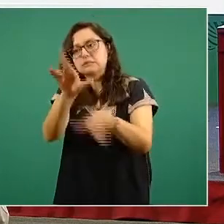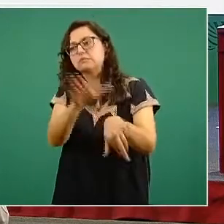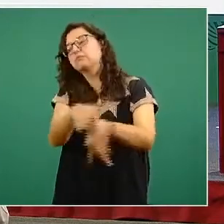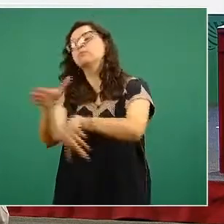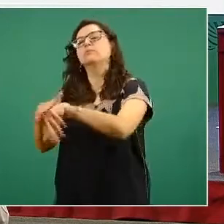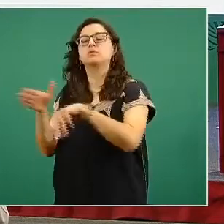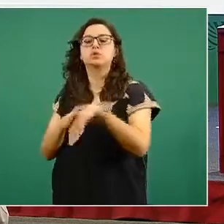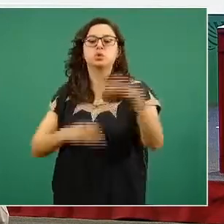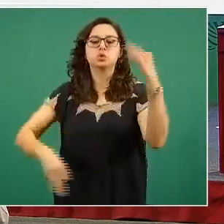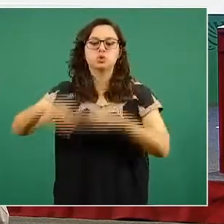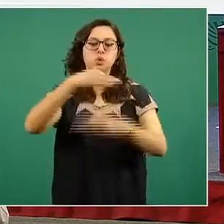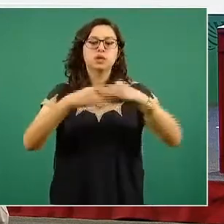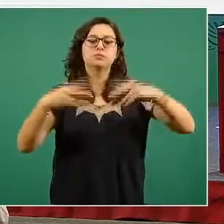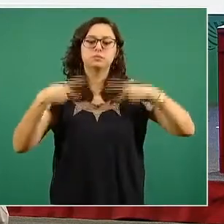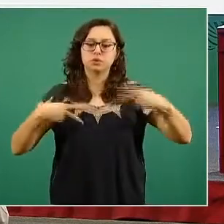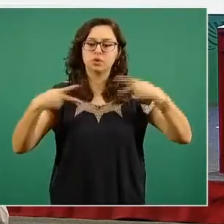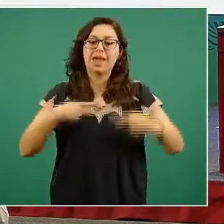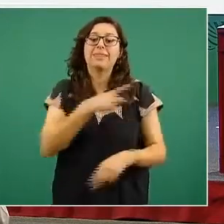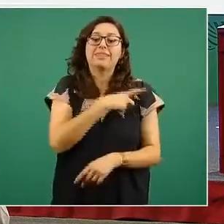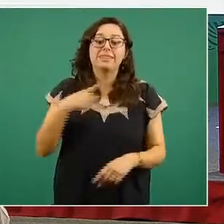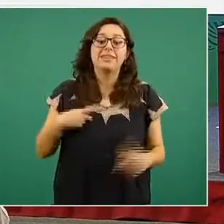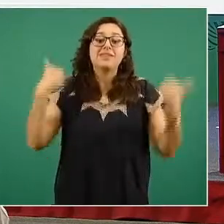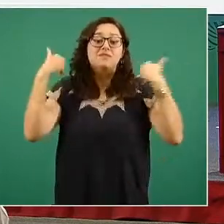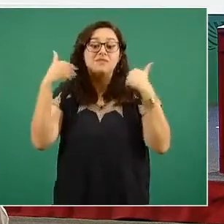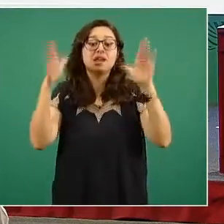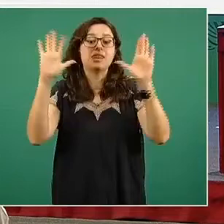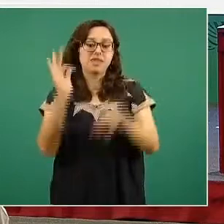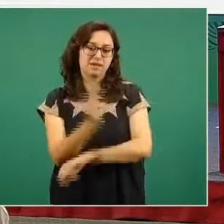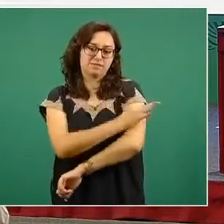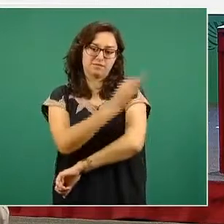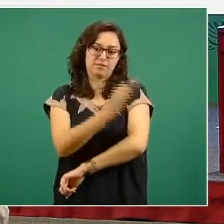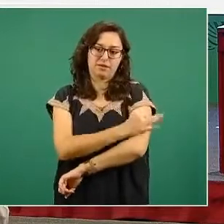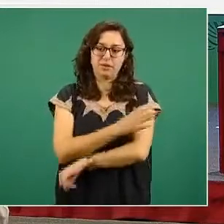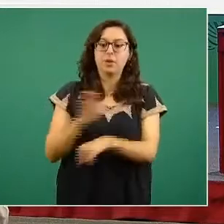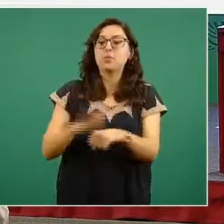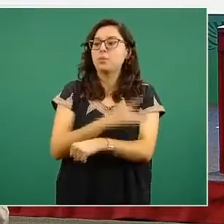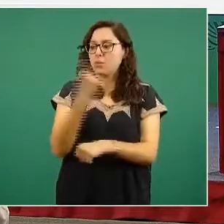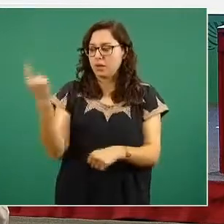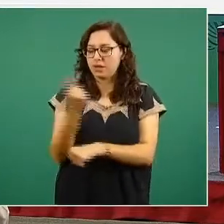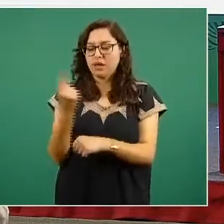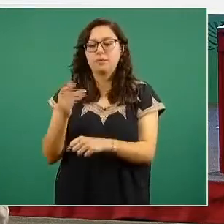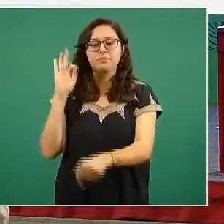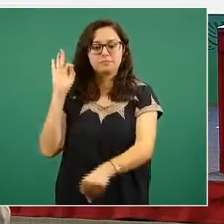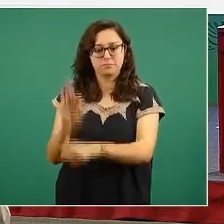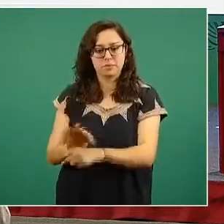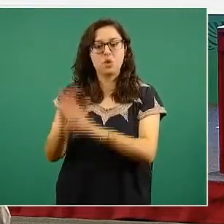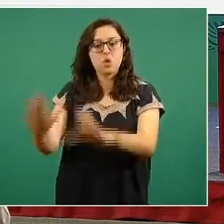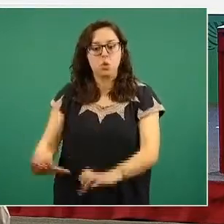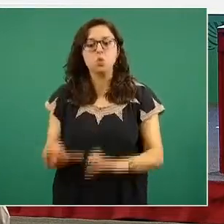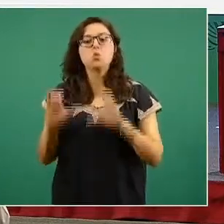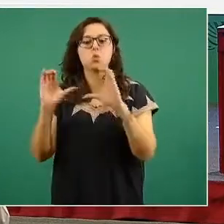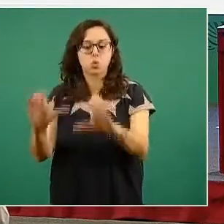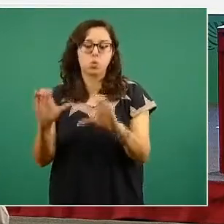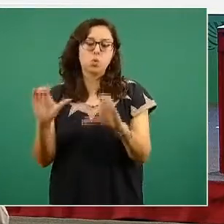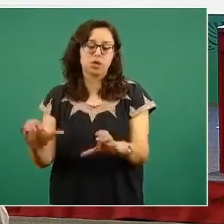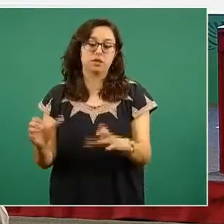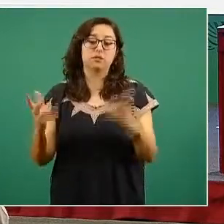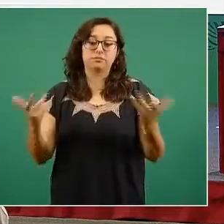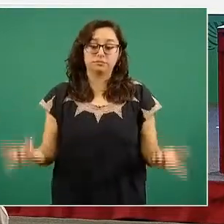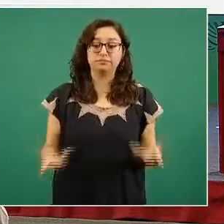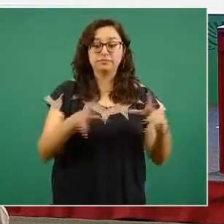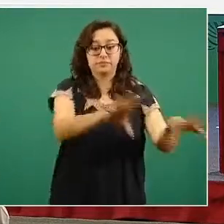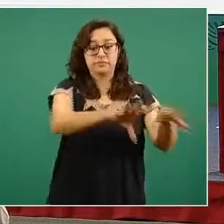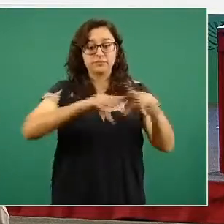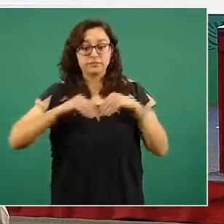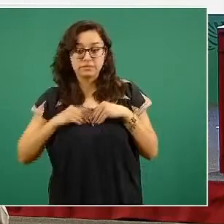protección específica que cuida a las personas. A quienes sean vacunados les disminuye el riesgo de infectarse